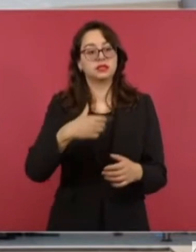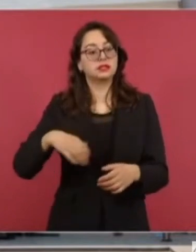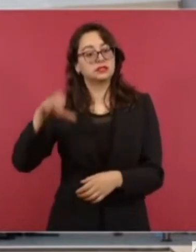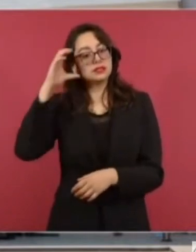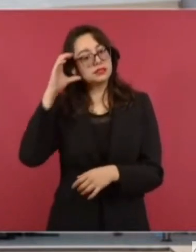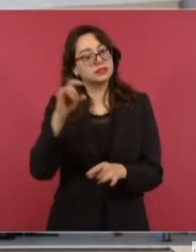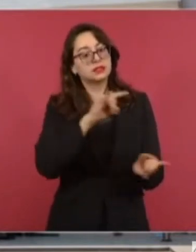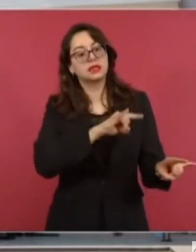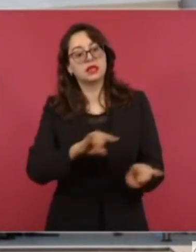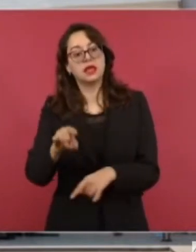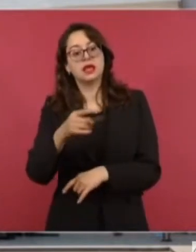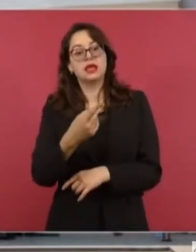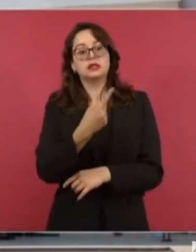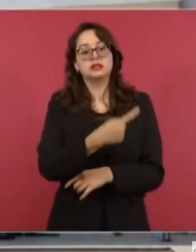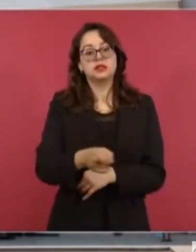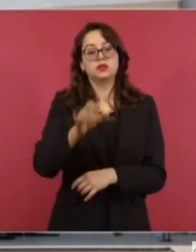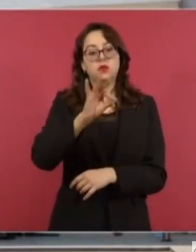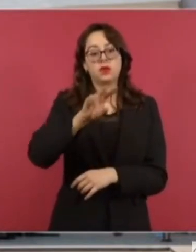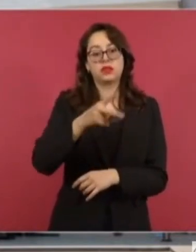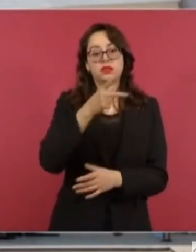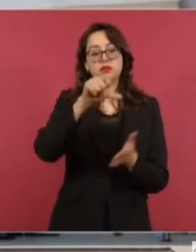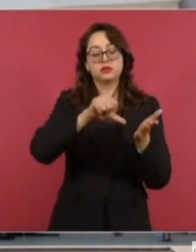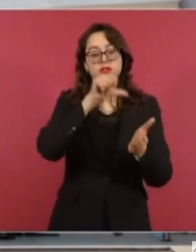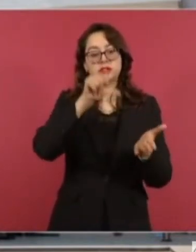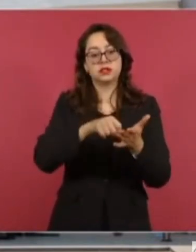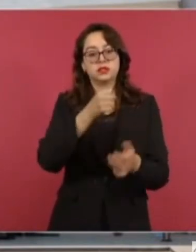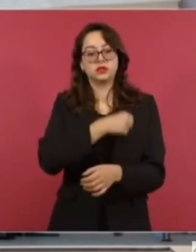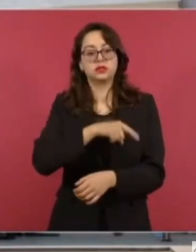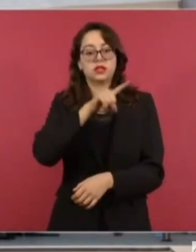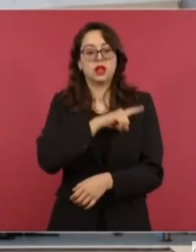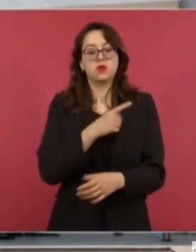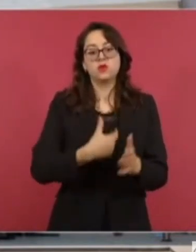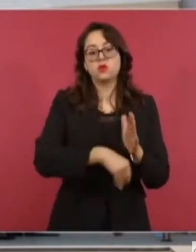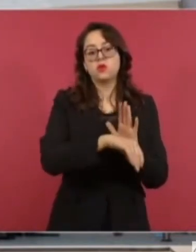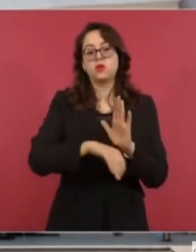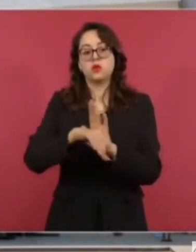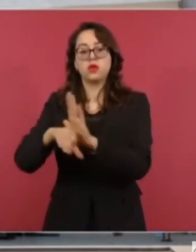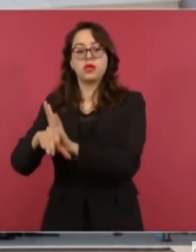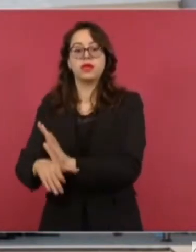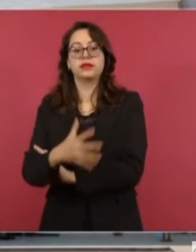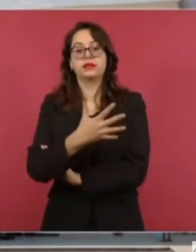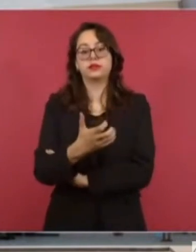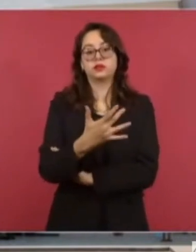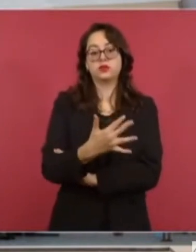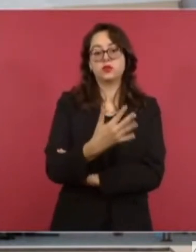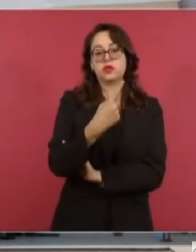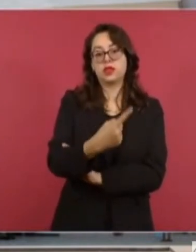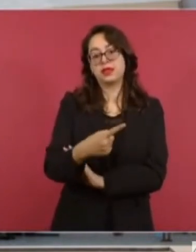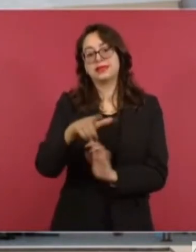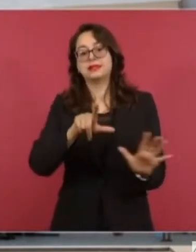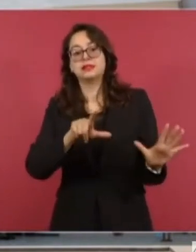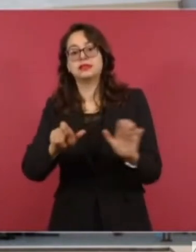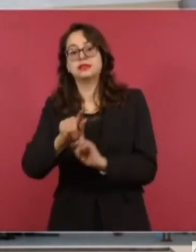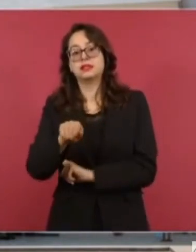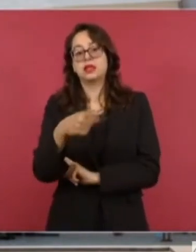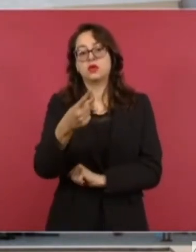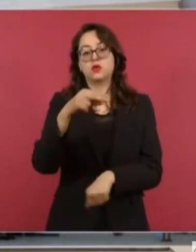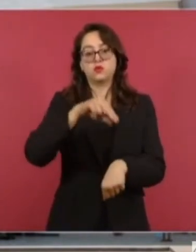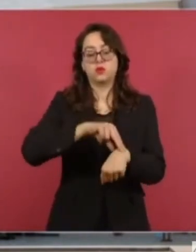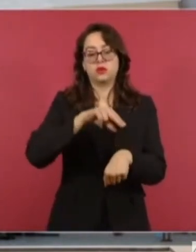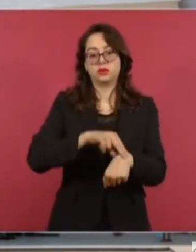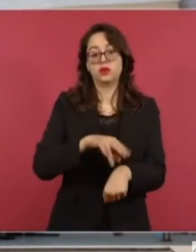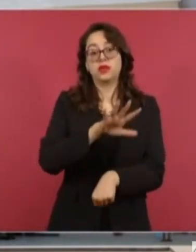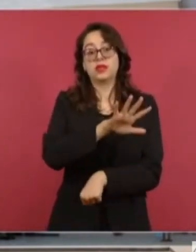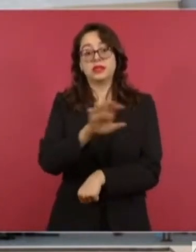camas, 142 centros de salud con 551 consultorios. Se cuenta con 771 médicos, de los cuales